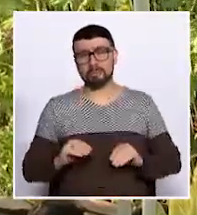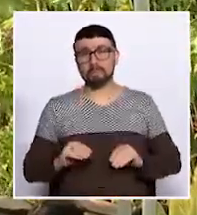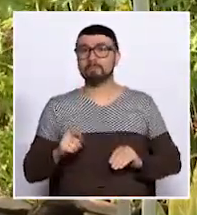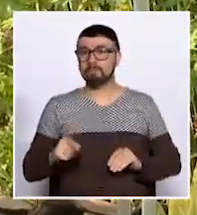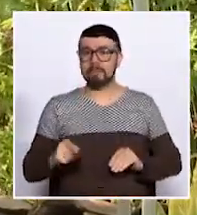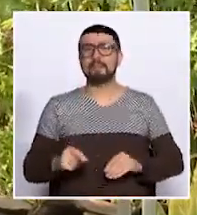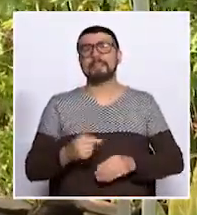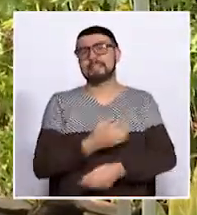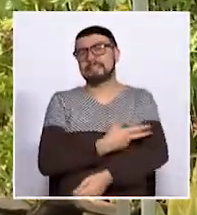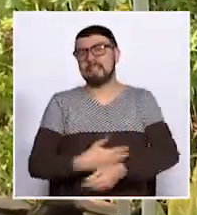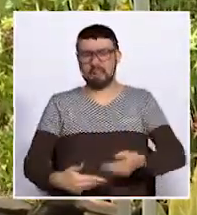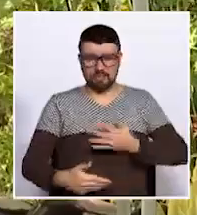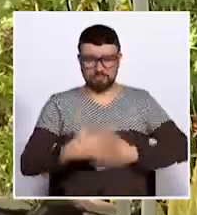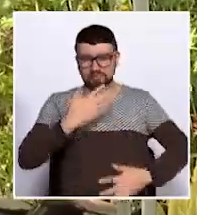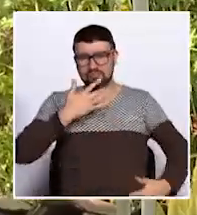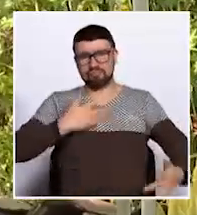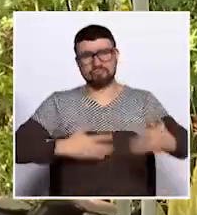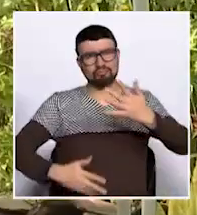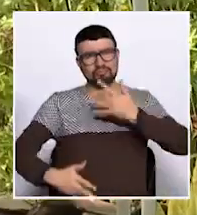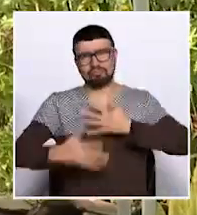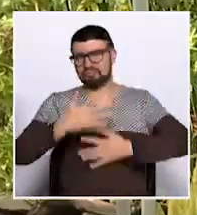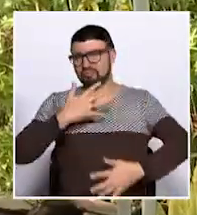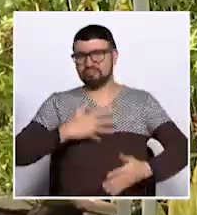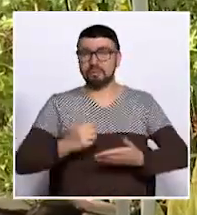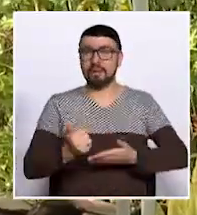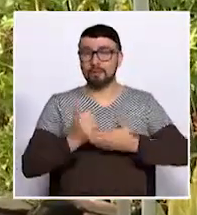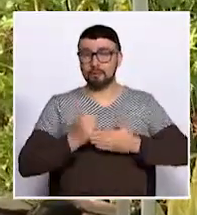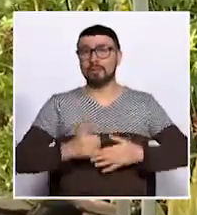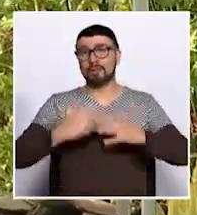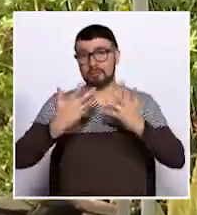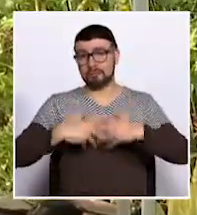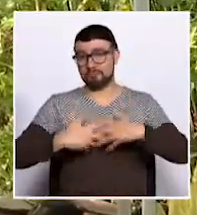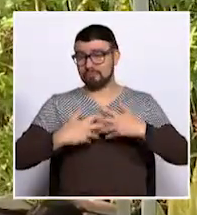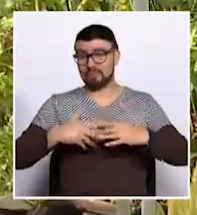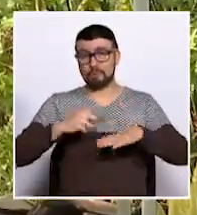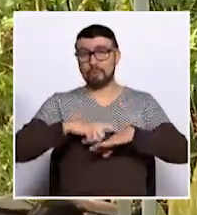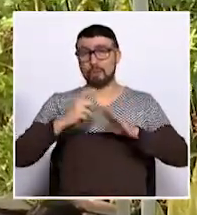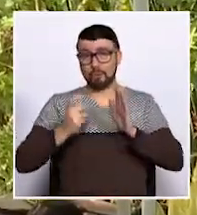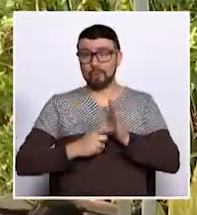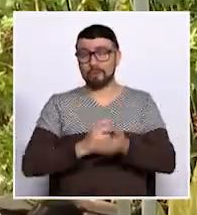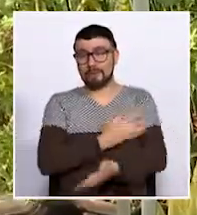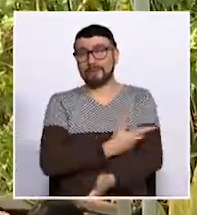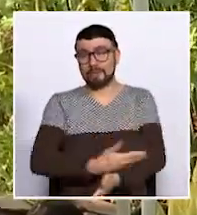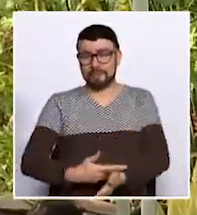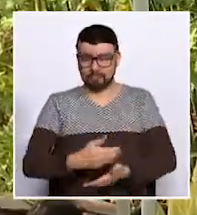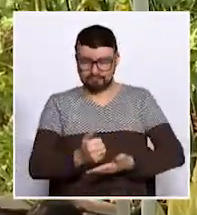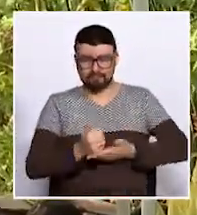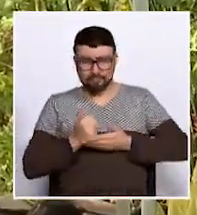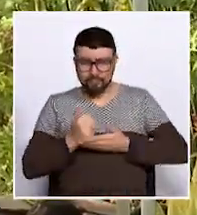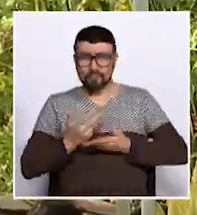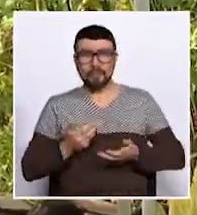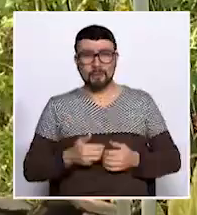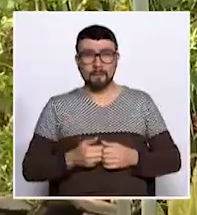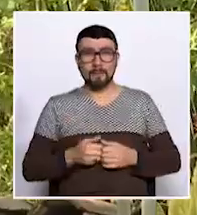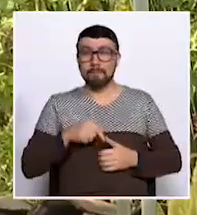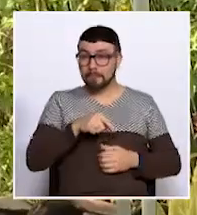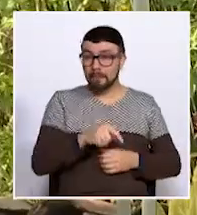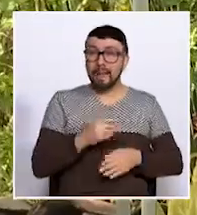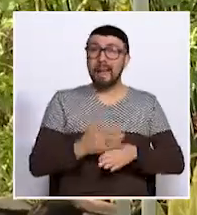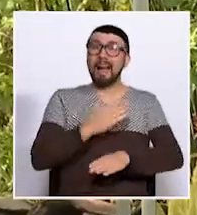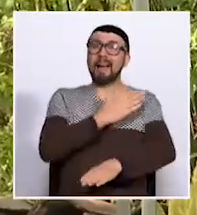fluya la sangre, damos un estímulo vascular, o sea, en todo el sistema sanguíneo. estamos arrastrando lo que